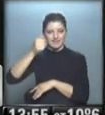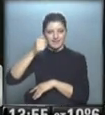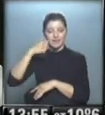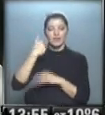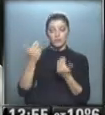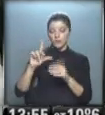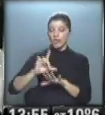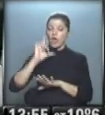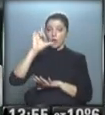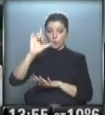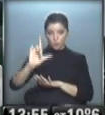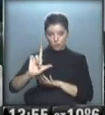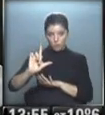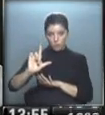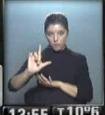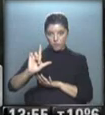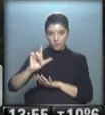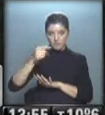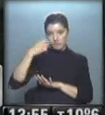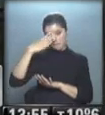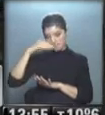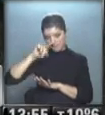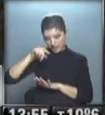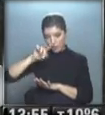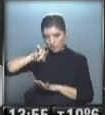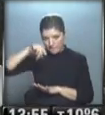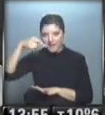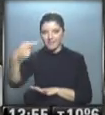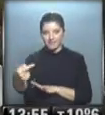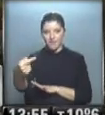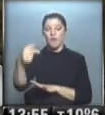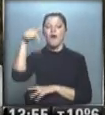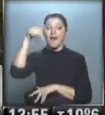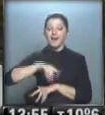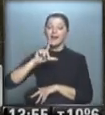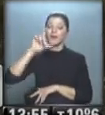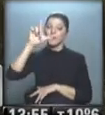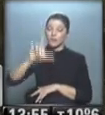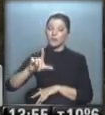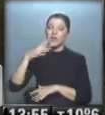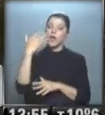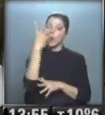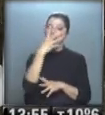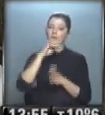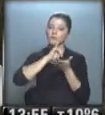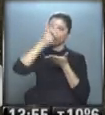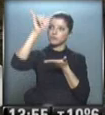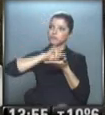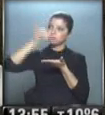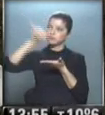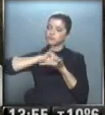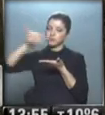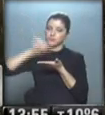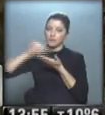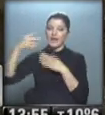día lunes es decir pasado mañana eh va a haber cuatro vuelos del Ade en